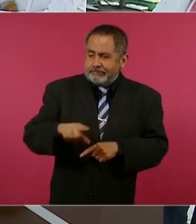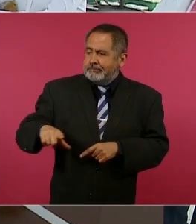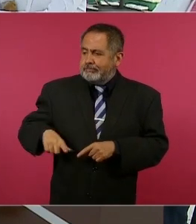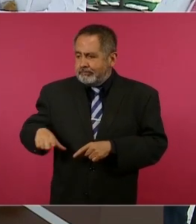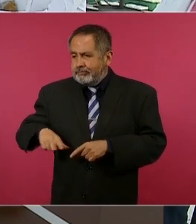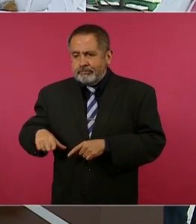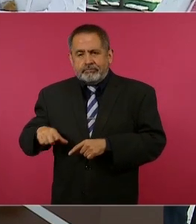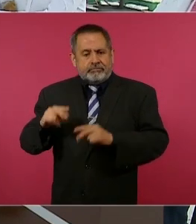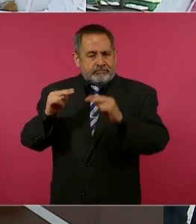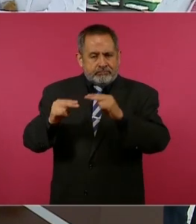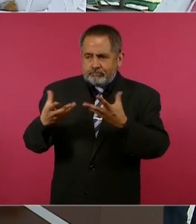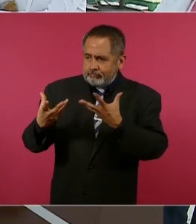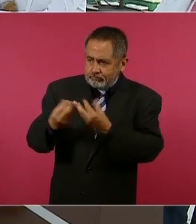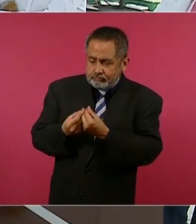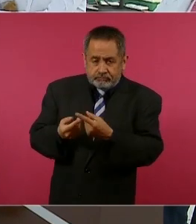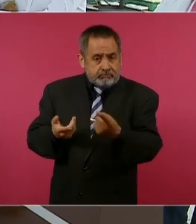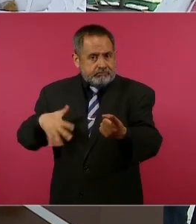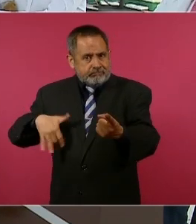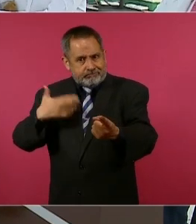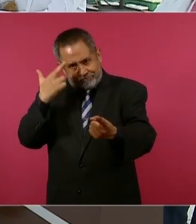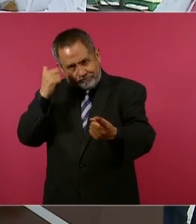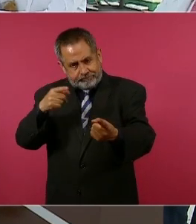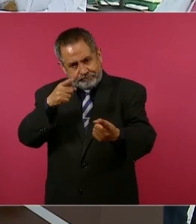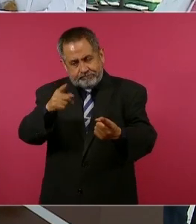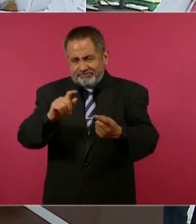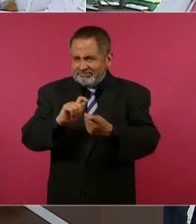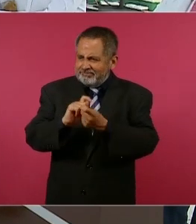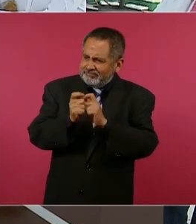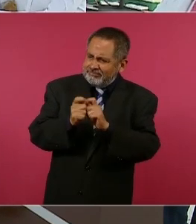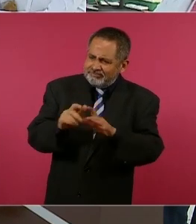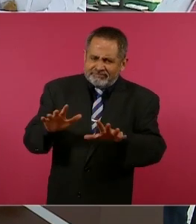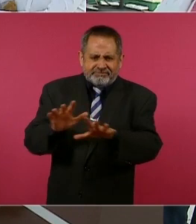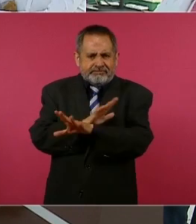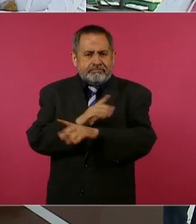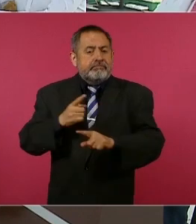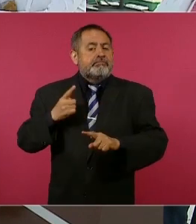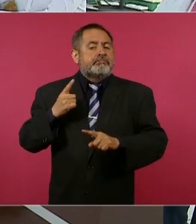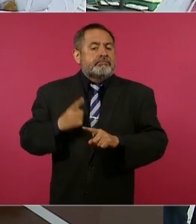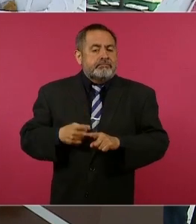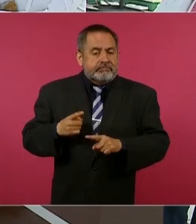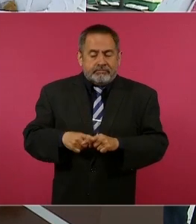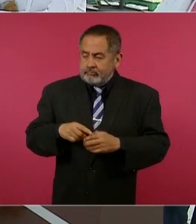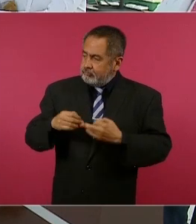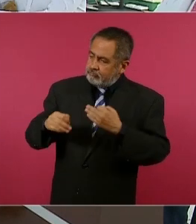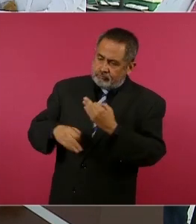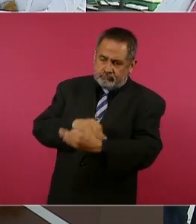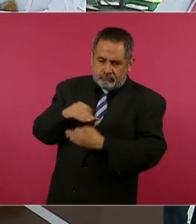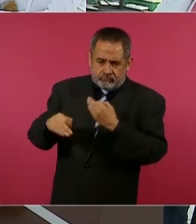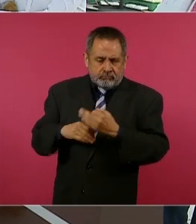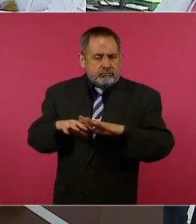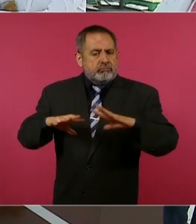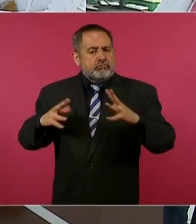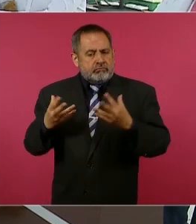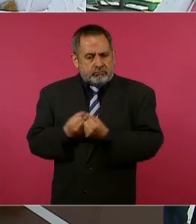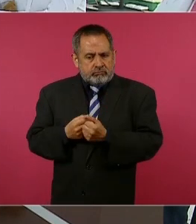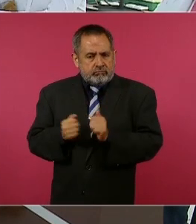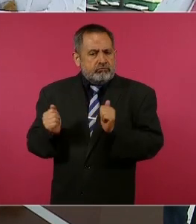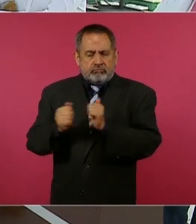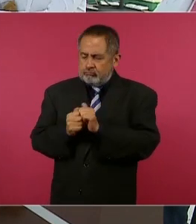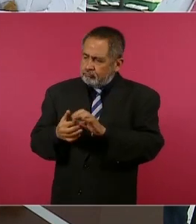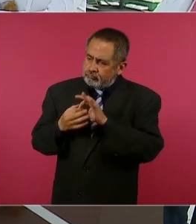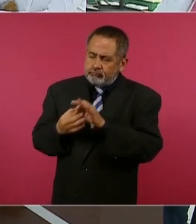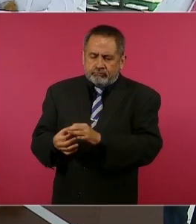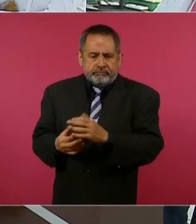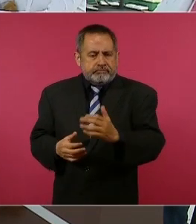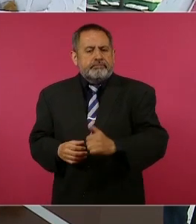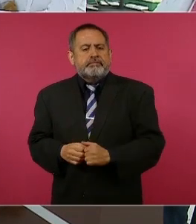gobierno, pues como dice usted, la transformación la tenemos que hacer entre todas y todos desde abajo. Y por